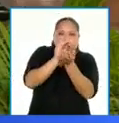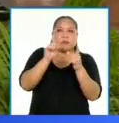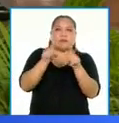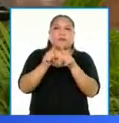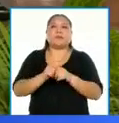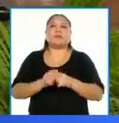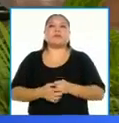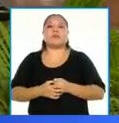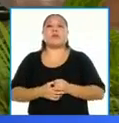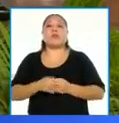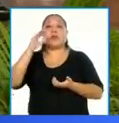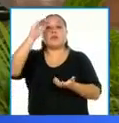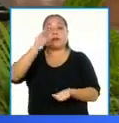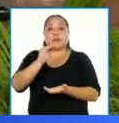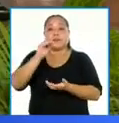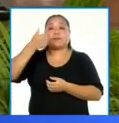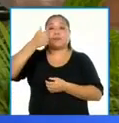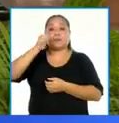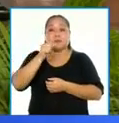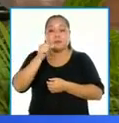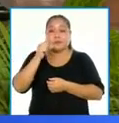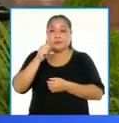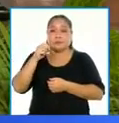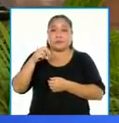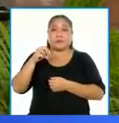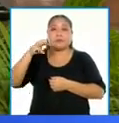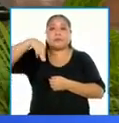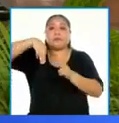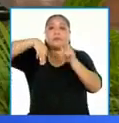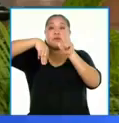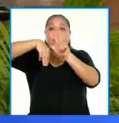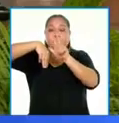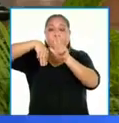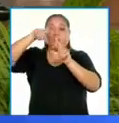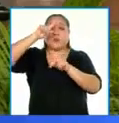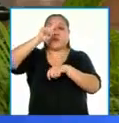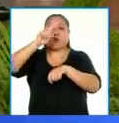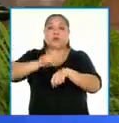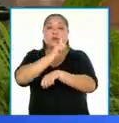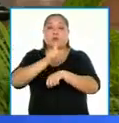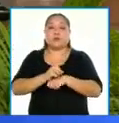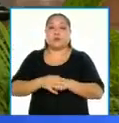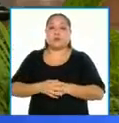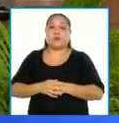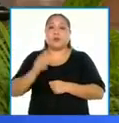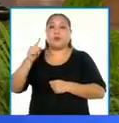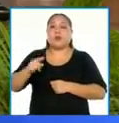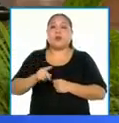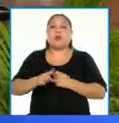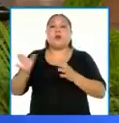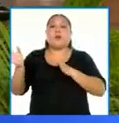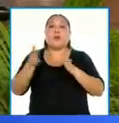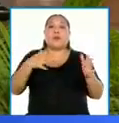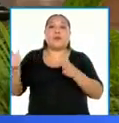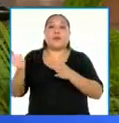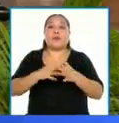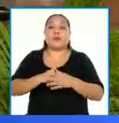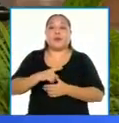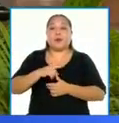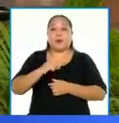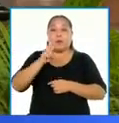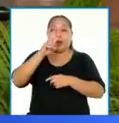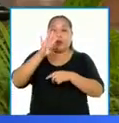pequeñas son 10 metros cúbicos por hora, así se mide. Está saliendo oxígeno, si está en